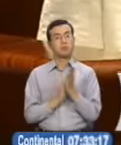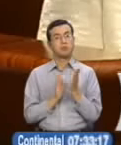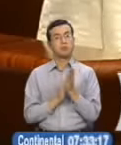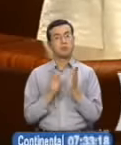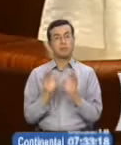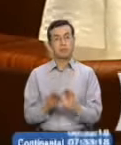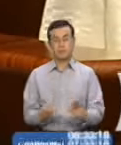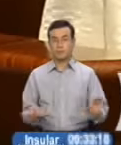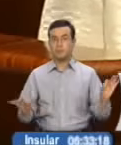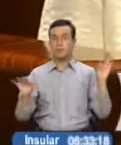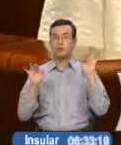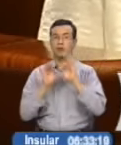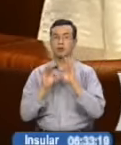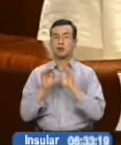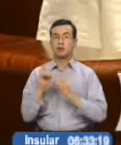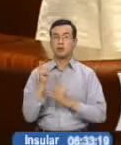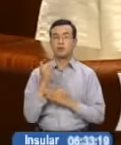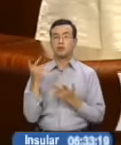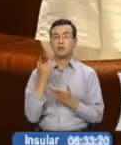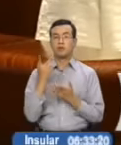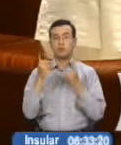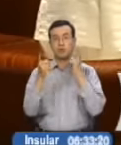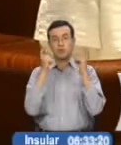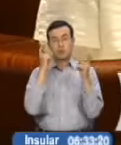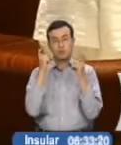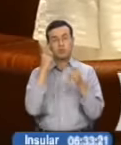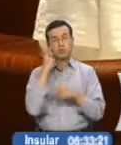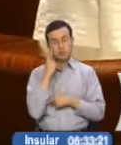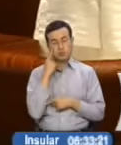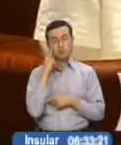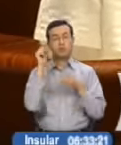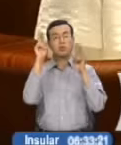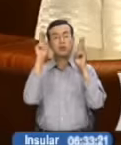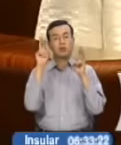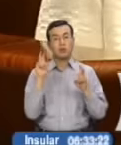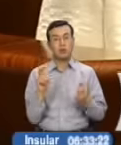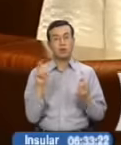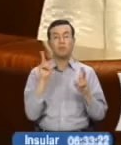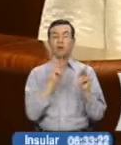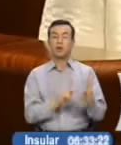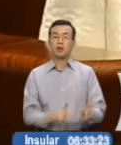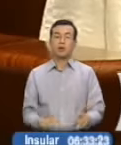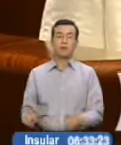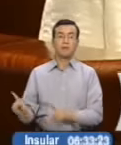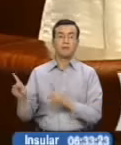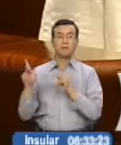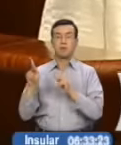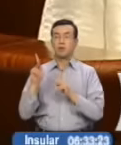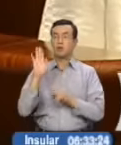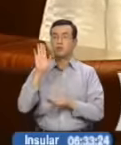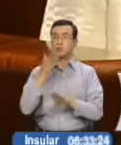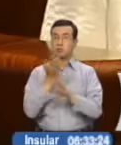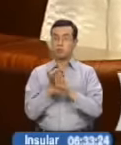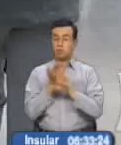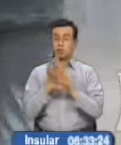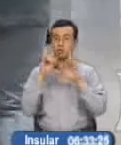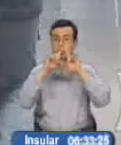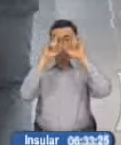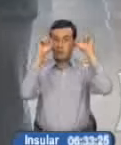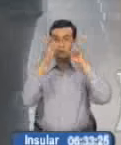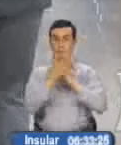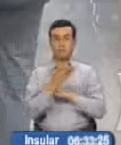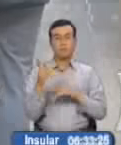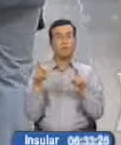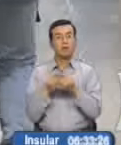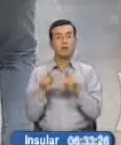súper importante que exista una regulación sanitaria del contenido de los planes que ofrecen estas compañías. De